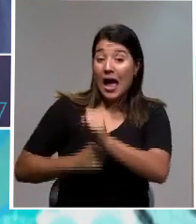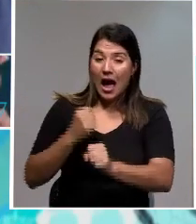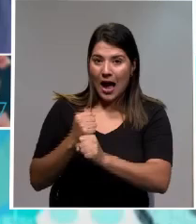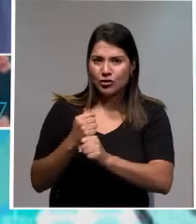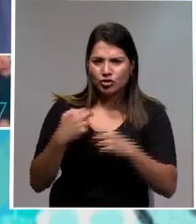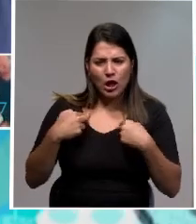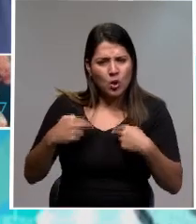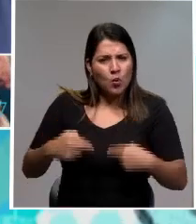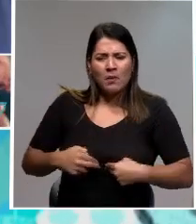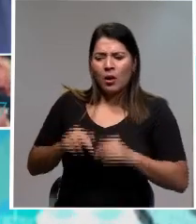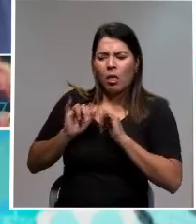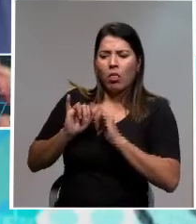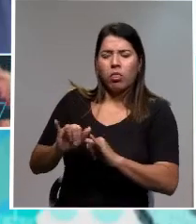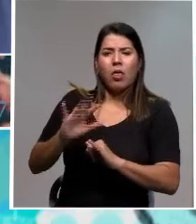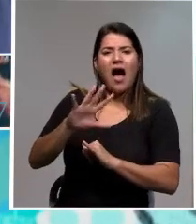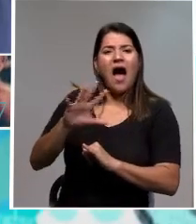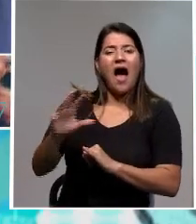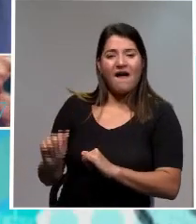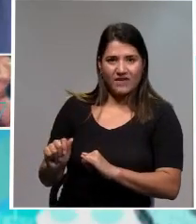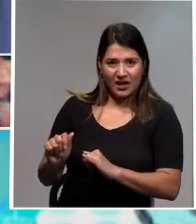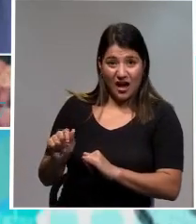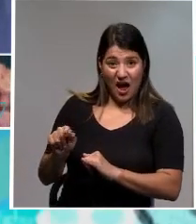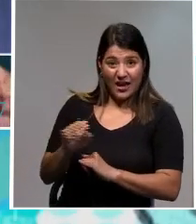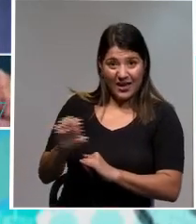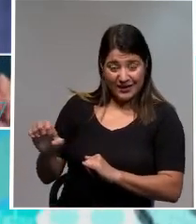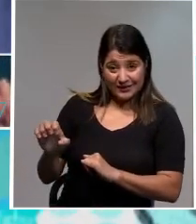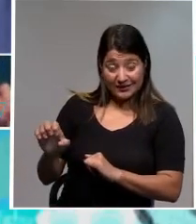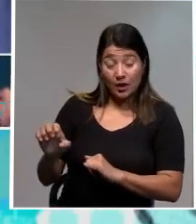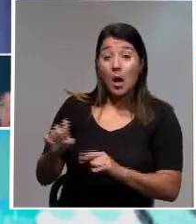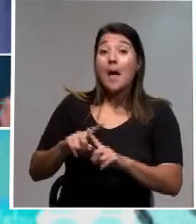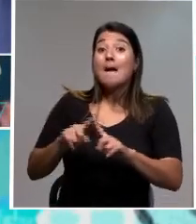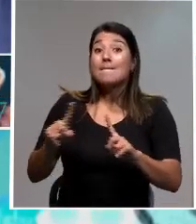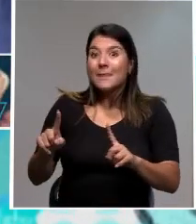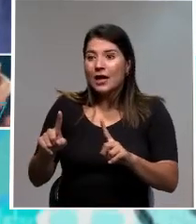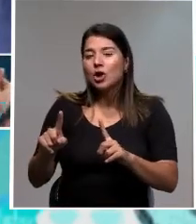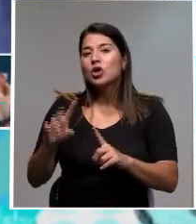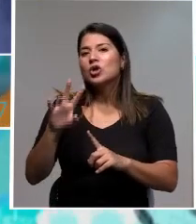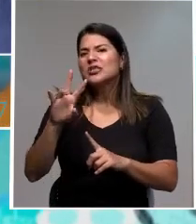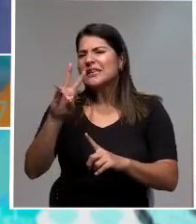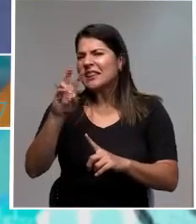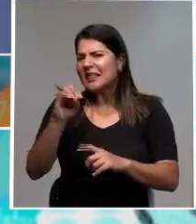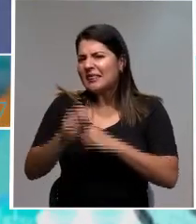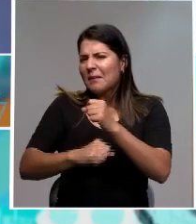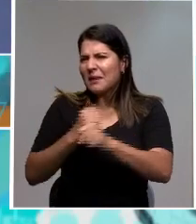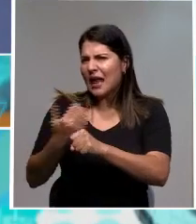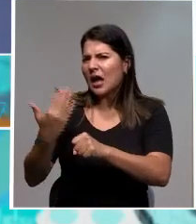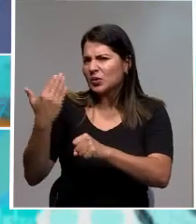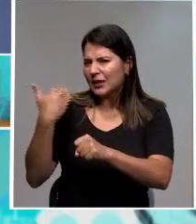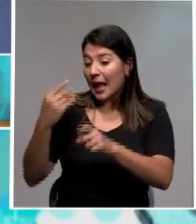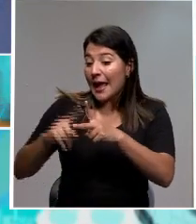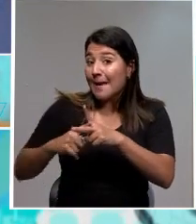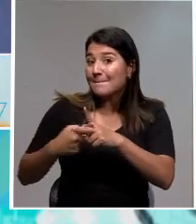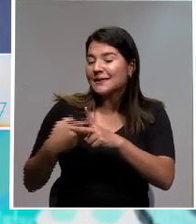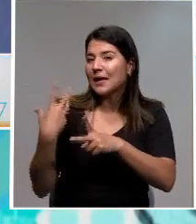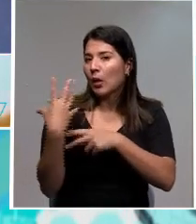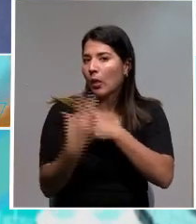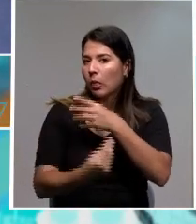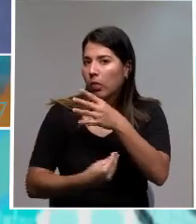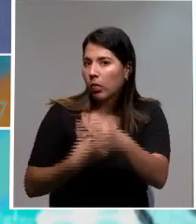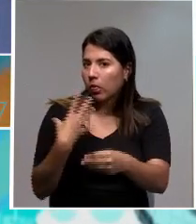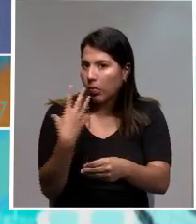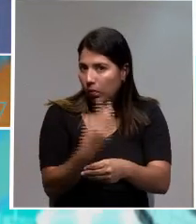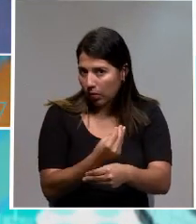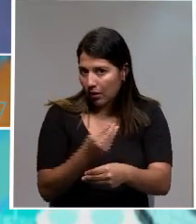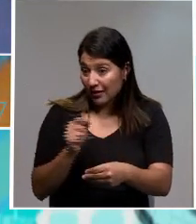del continente africano. Hace 70.000 años empezamos a migrar. Pero un evento sumamente importante